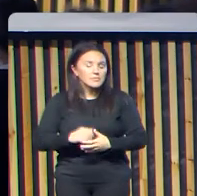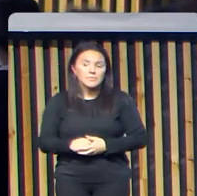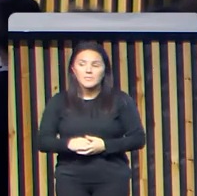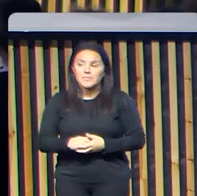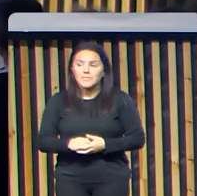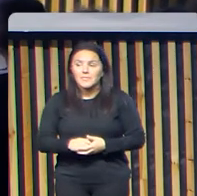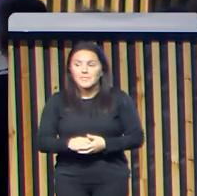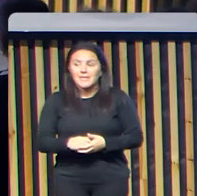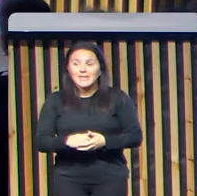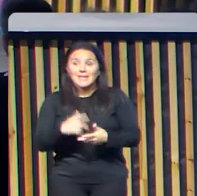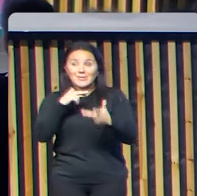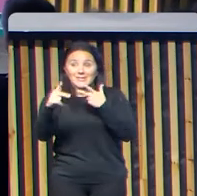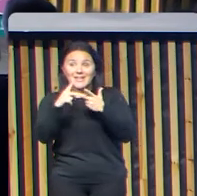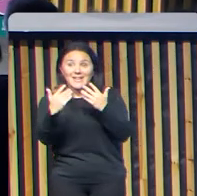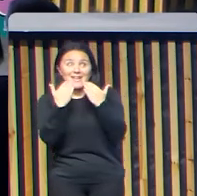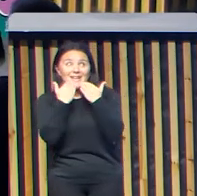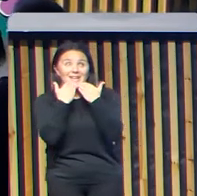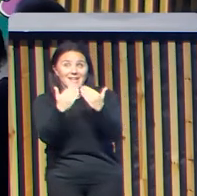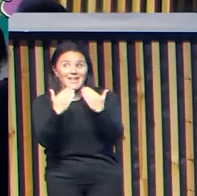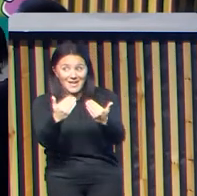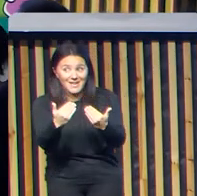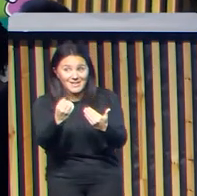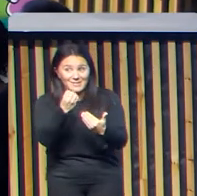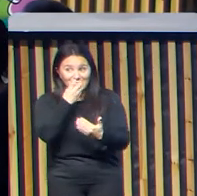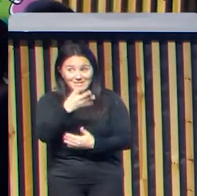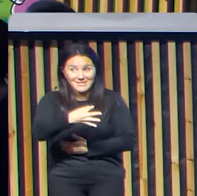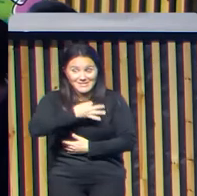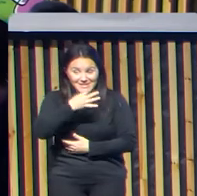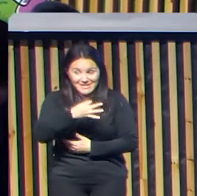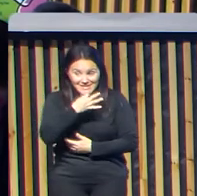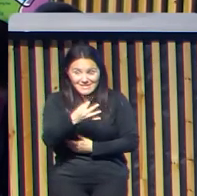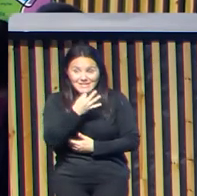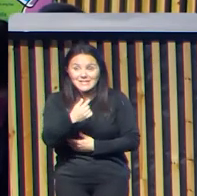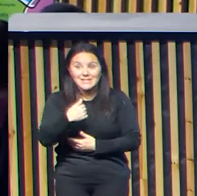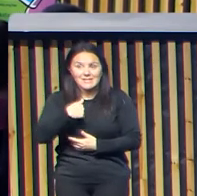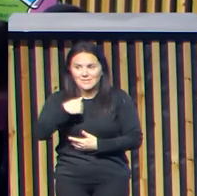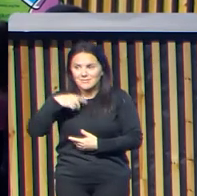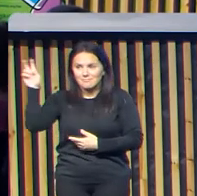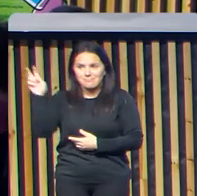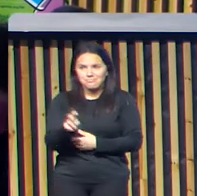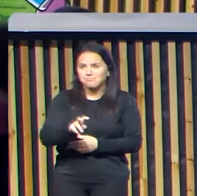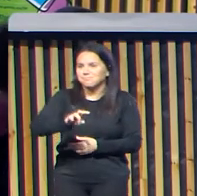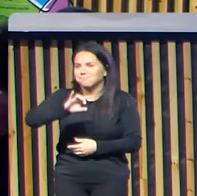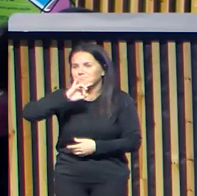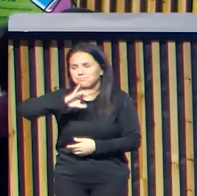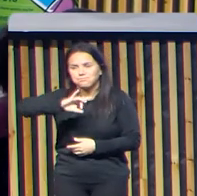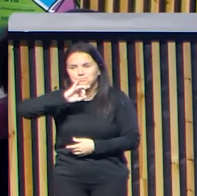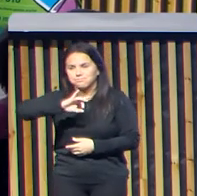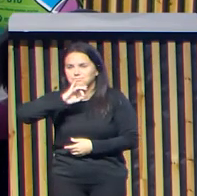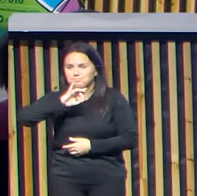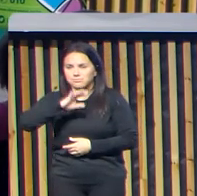es que ricasco es Buenas tardes estoy muy muy contenta de estar aquí hoy en